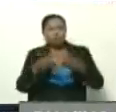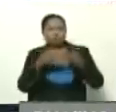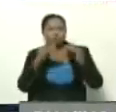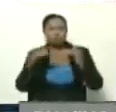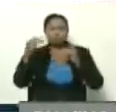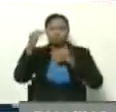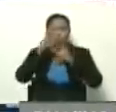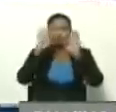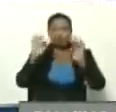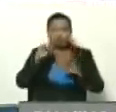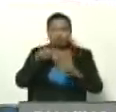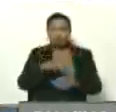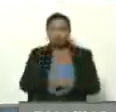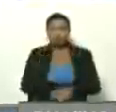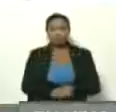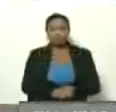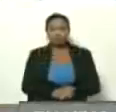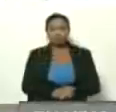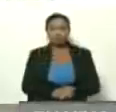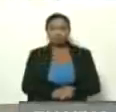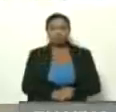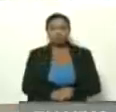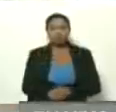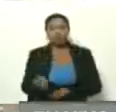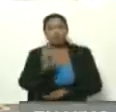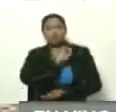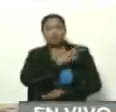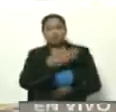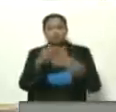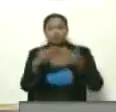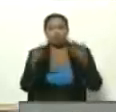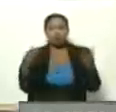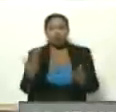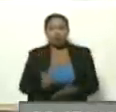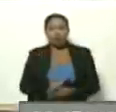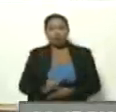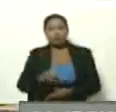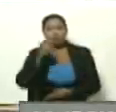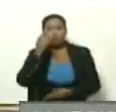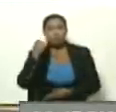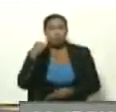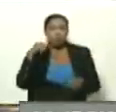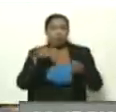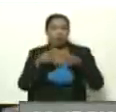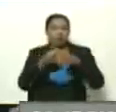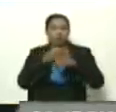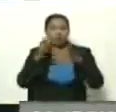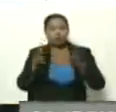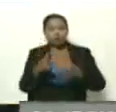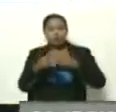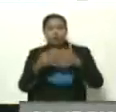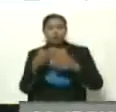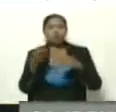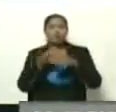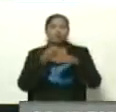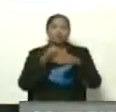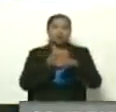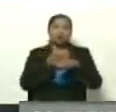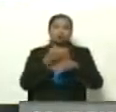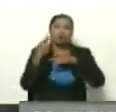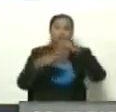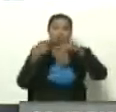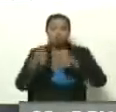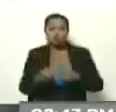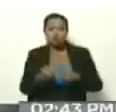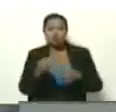niveles, desde el poder popular, alcaldes, gobernadores, hasta el gobierno